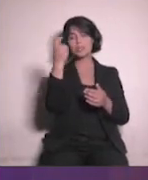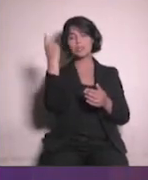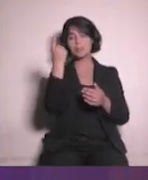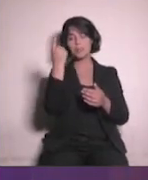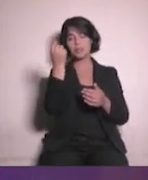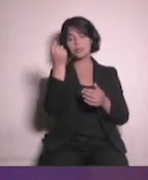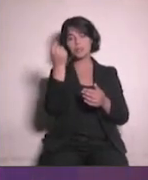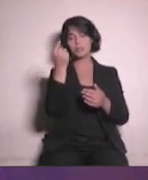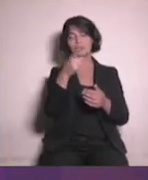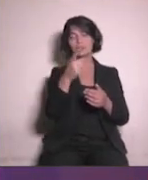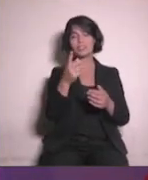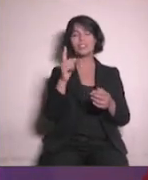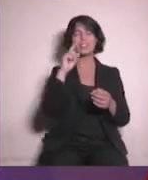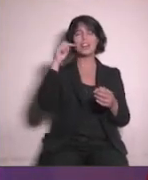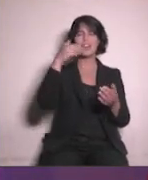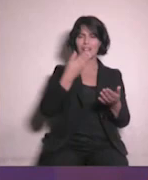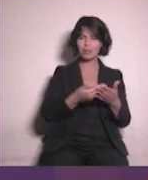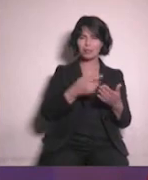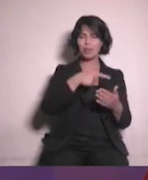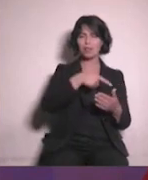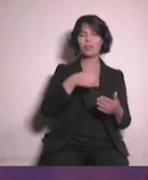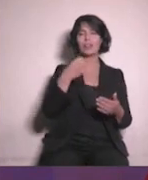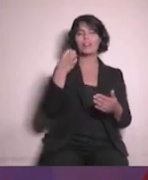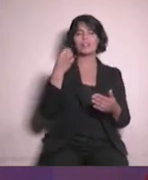42 mil pesos hoy día.